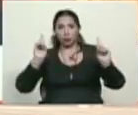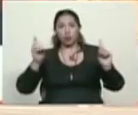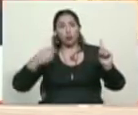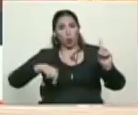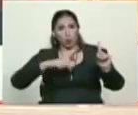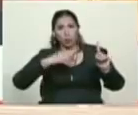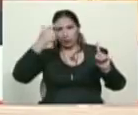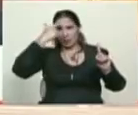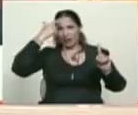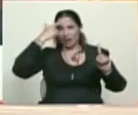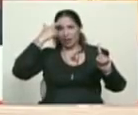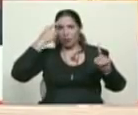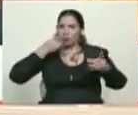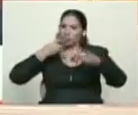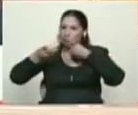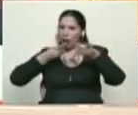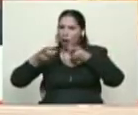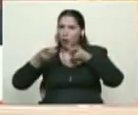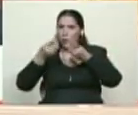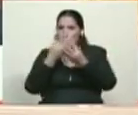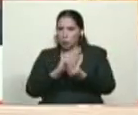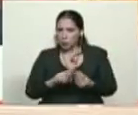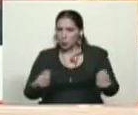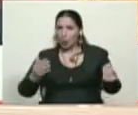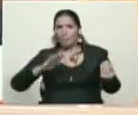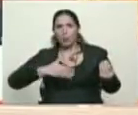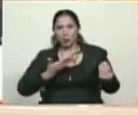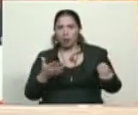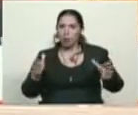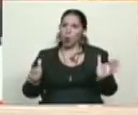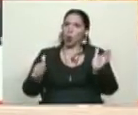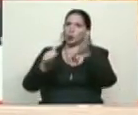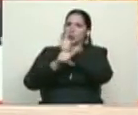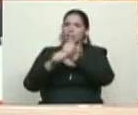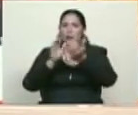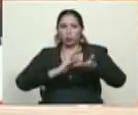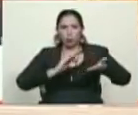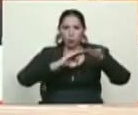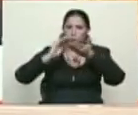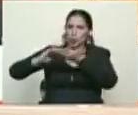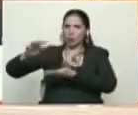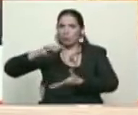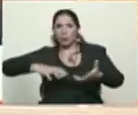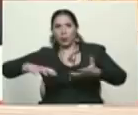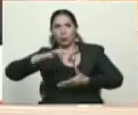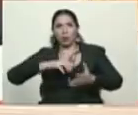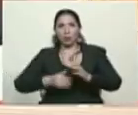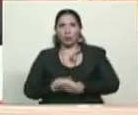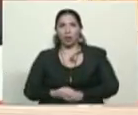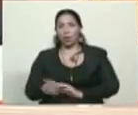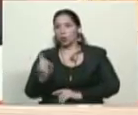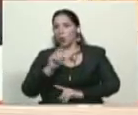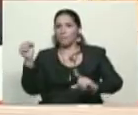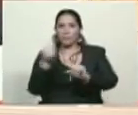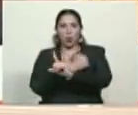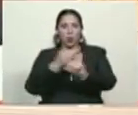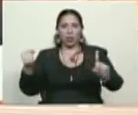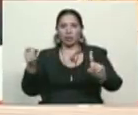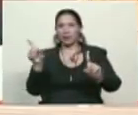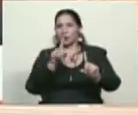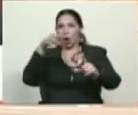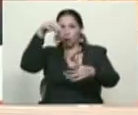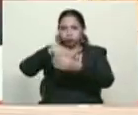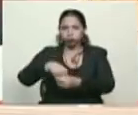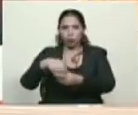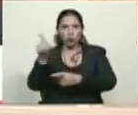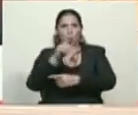solo a través del diálogo y la diplomacia es posible conseguir soluciones a los conflictos. Y no es la violencia, no es el